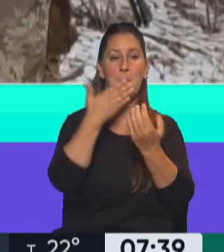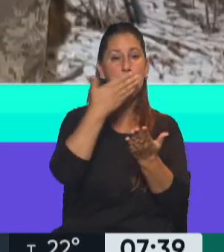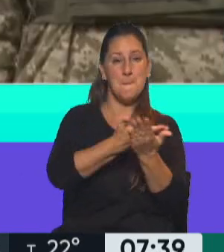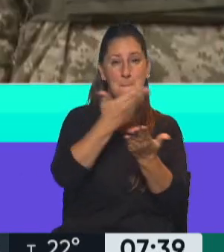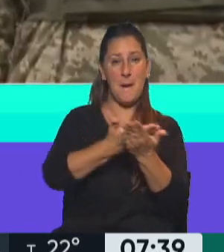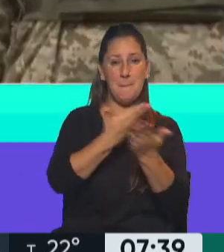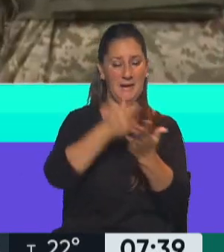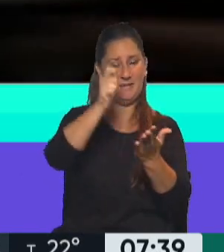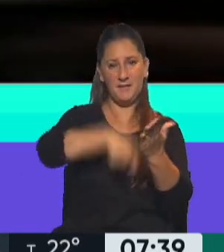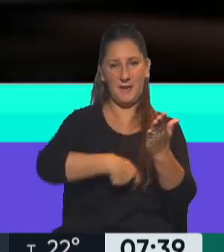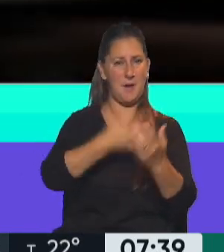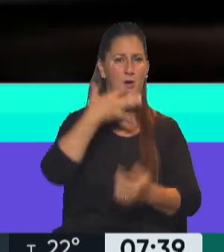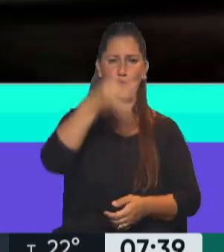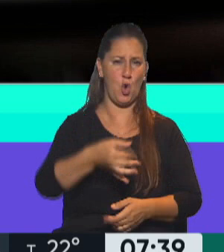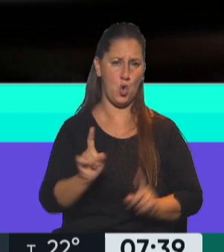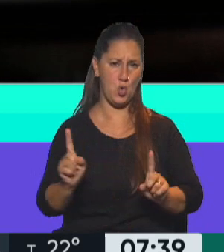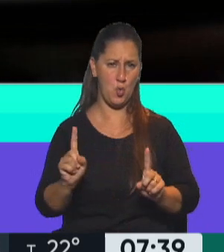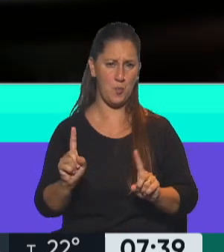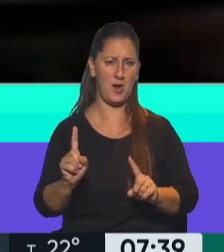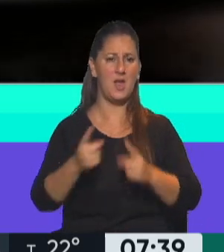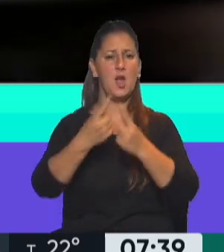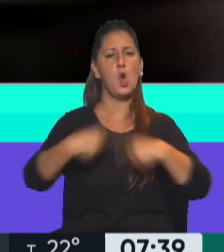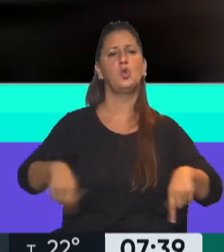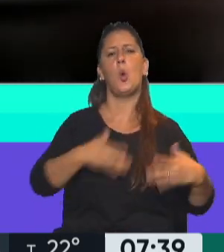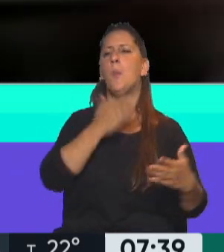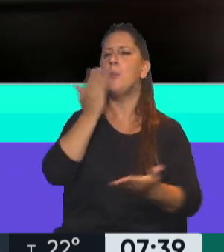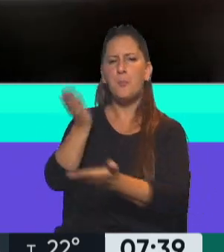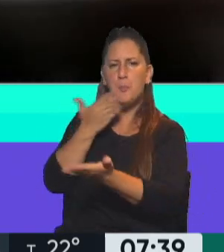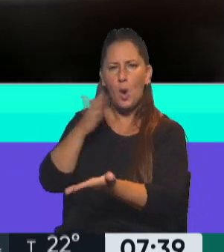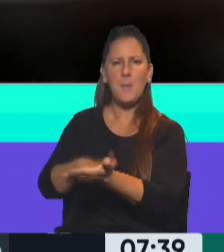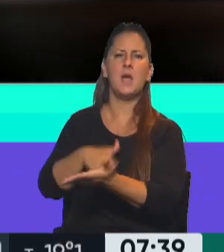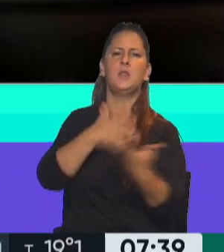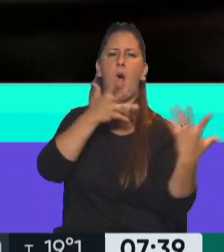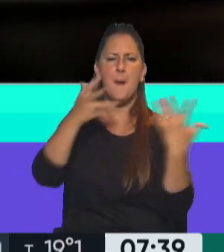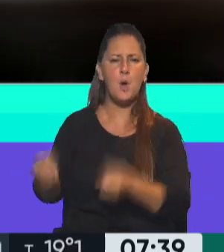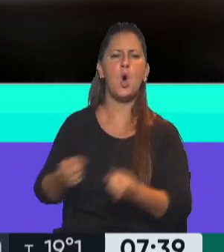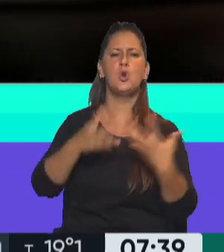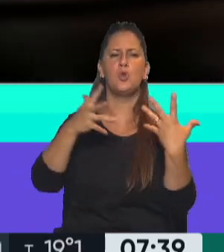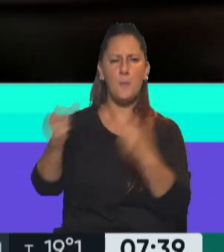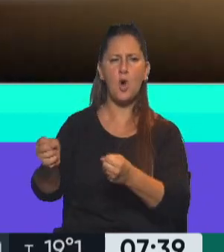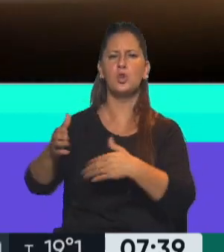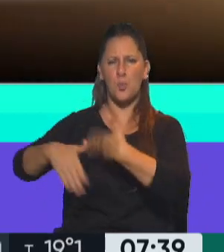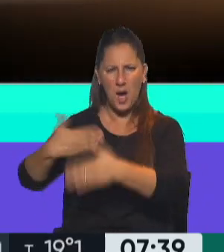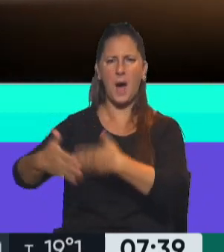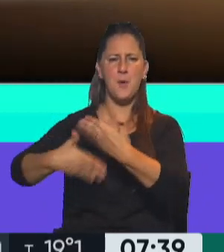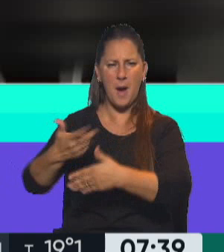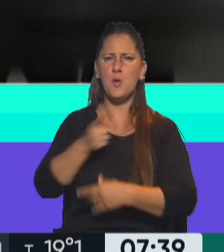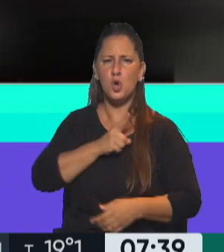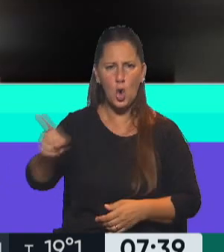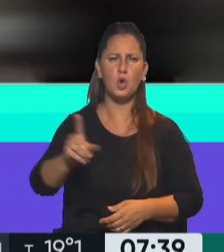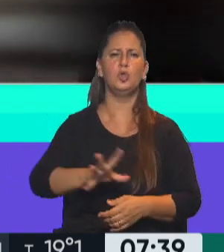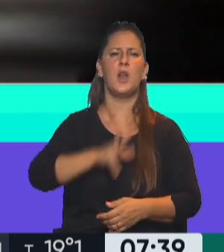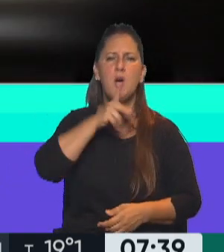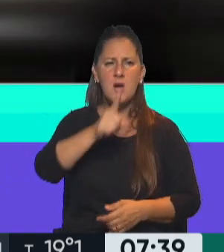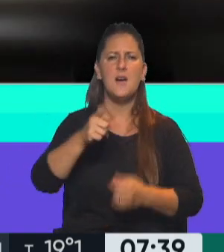cuales están firmados. Y lo que le prometían todo el apoyo, que dale adelante Zelensky, avanzá contra